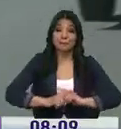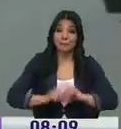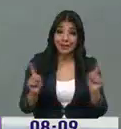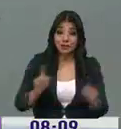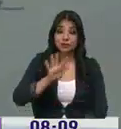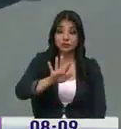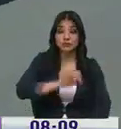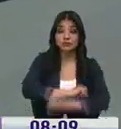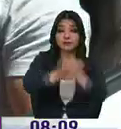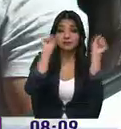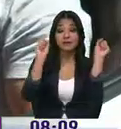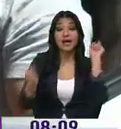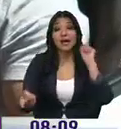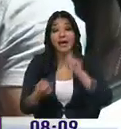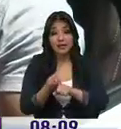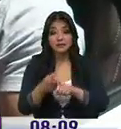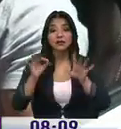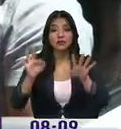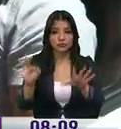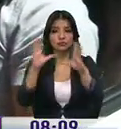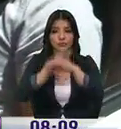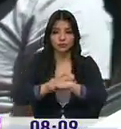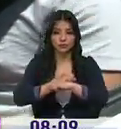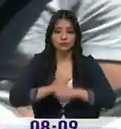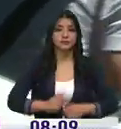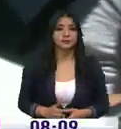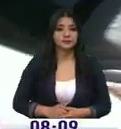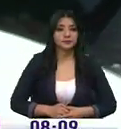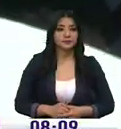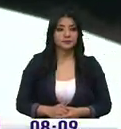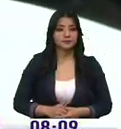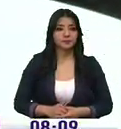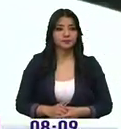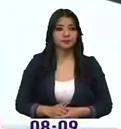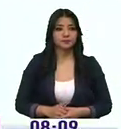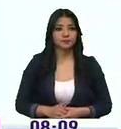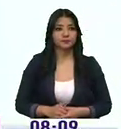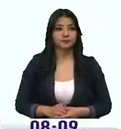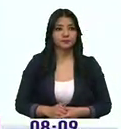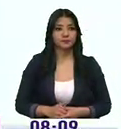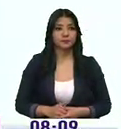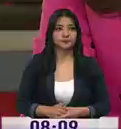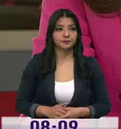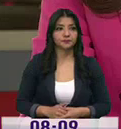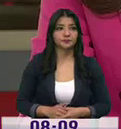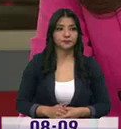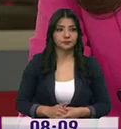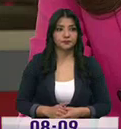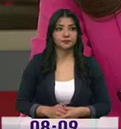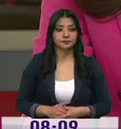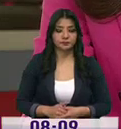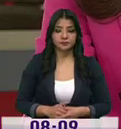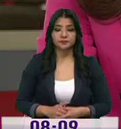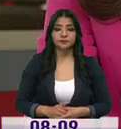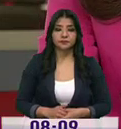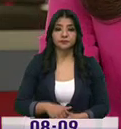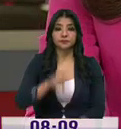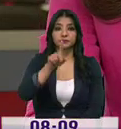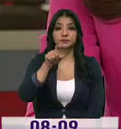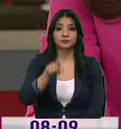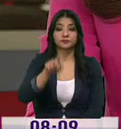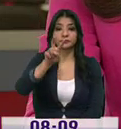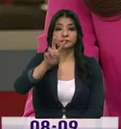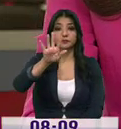de la mañana hasta las 8 de la noche, informó Sofía Vintimilla. Y 1.251